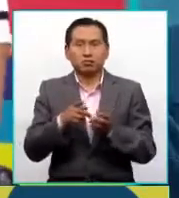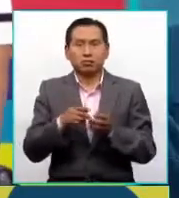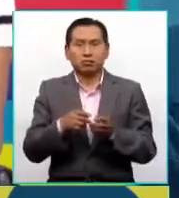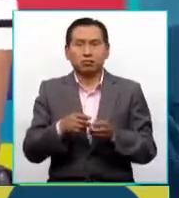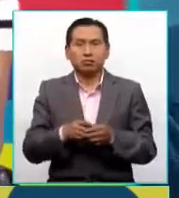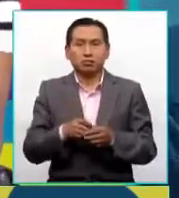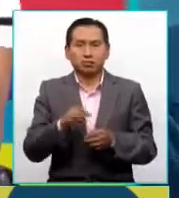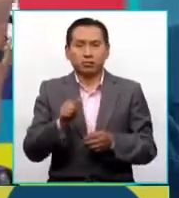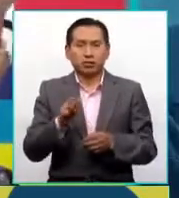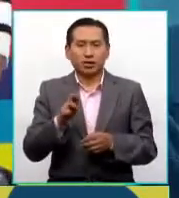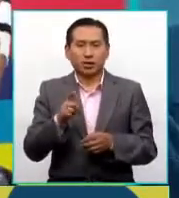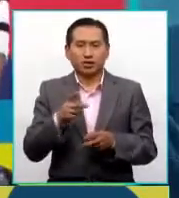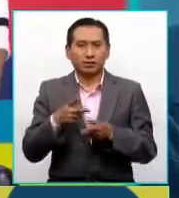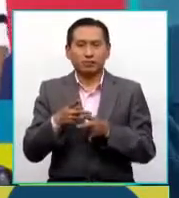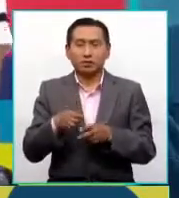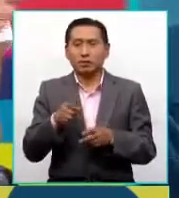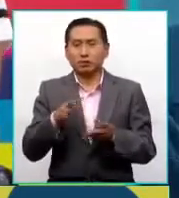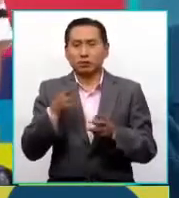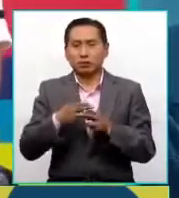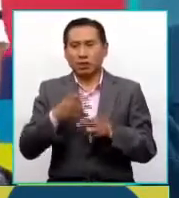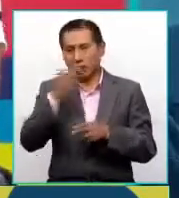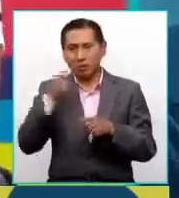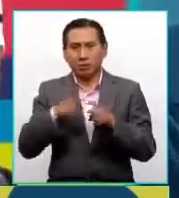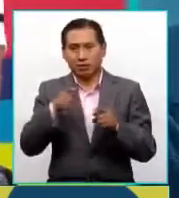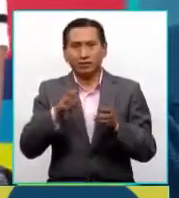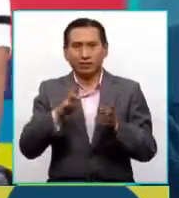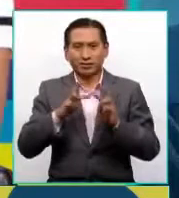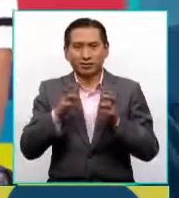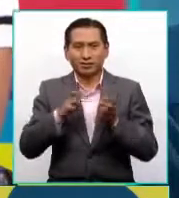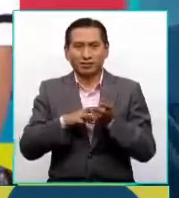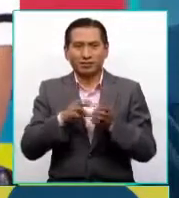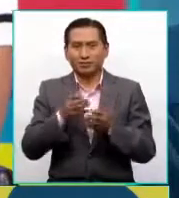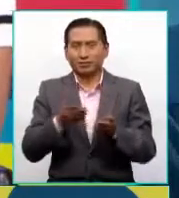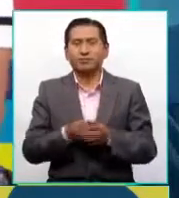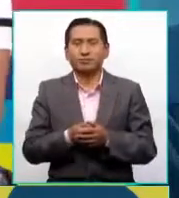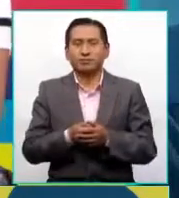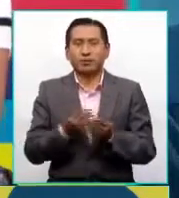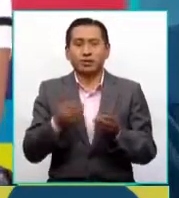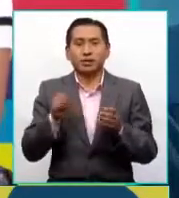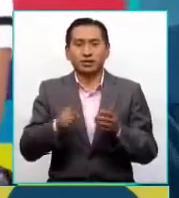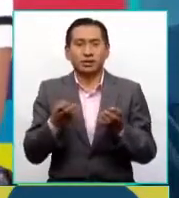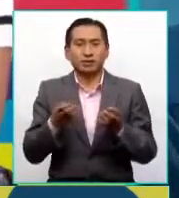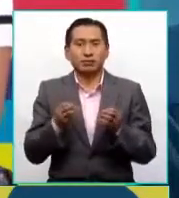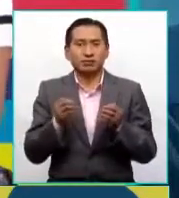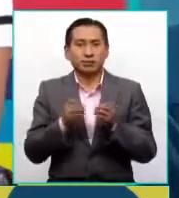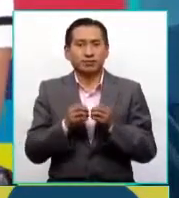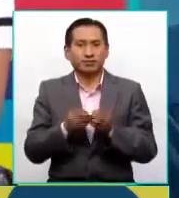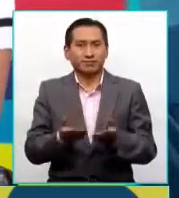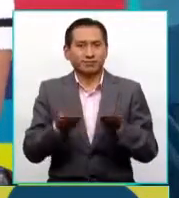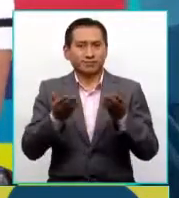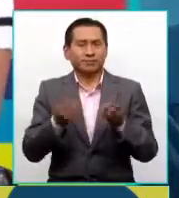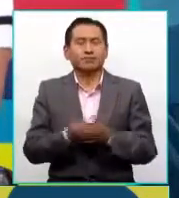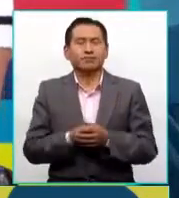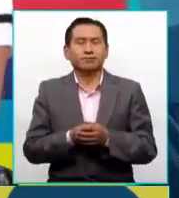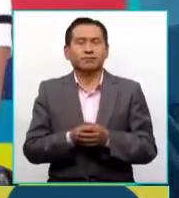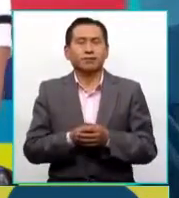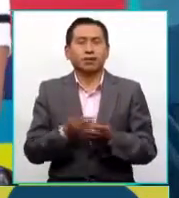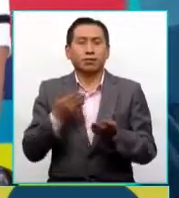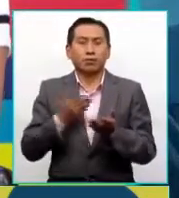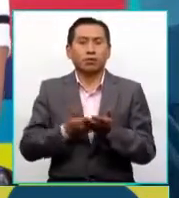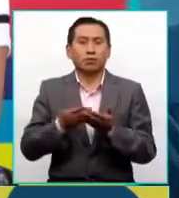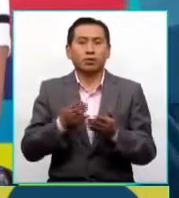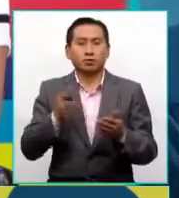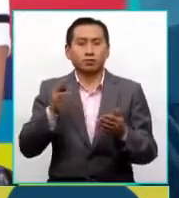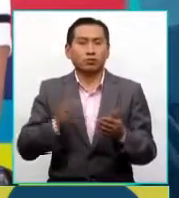Conservarte, ¿verdad? Que tiene que, bueno, el nombre se me ha ido, pero bueno, por ahí va el concepto de este festival. Ahora sí quisiera, Ale, hablar sobre la propuesta